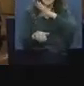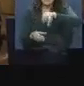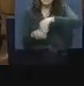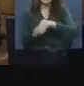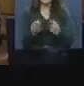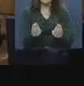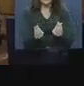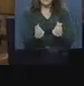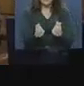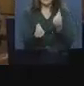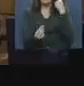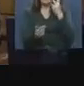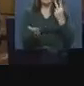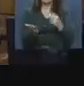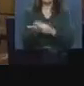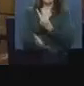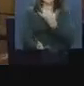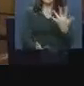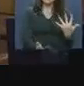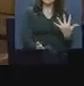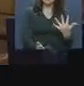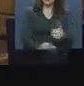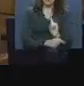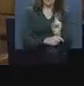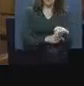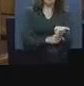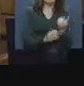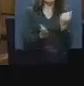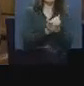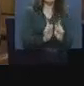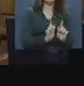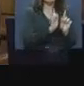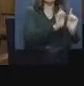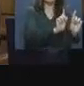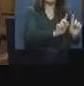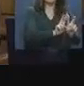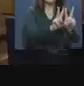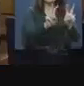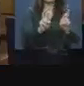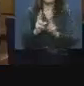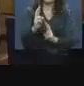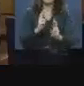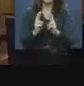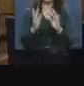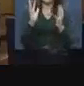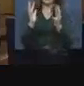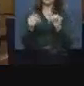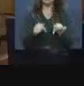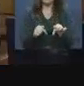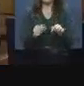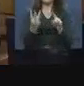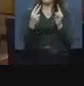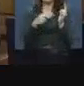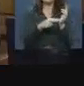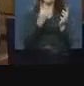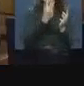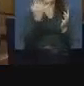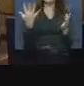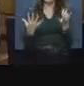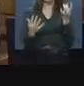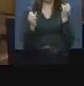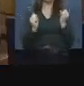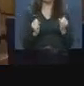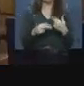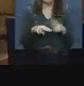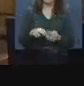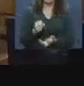de la calidad. Para el año 2025 será obligatorio acreditar en la dimensión vinculación con el medio y el año 2035 solo podrán